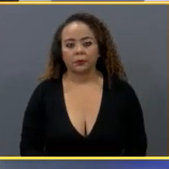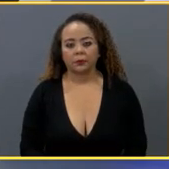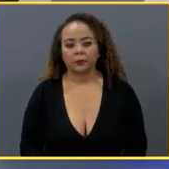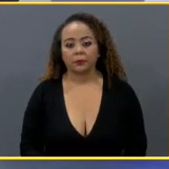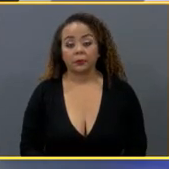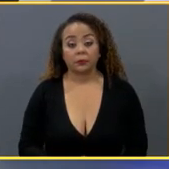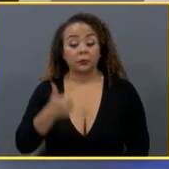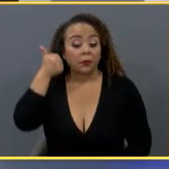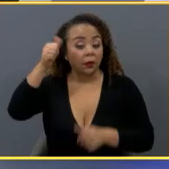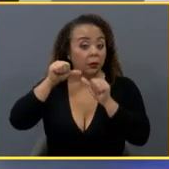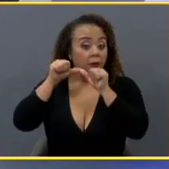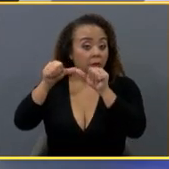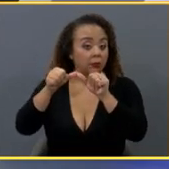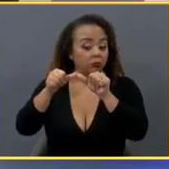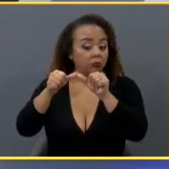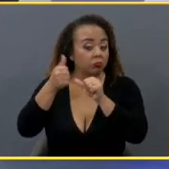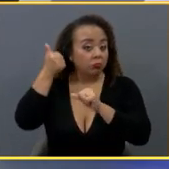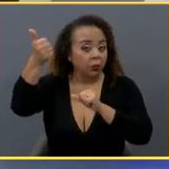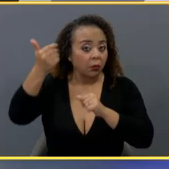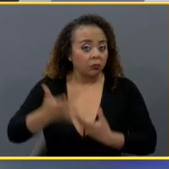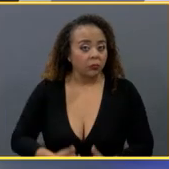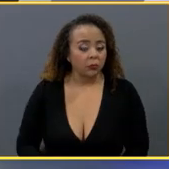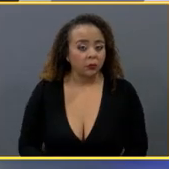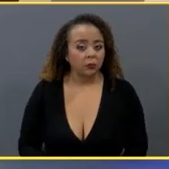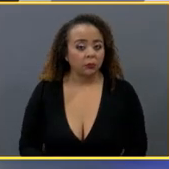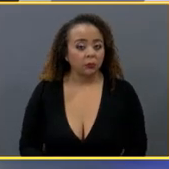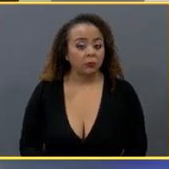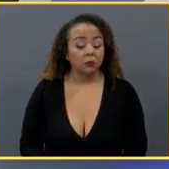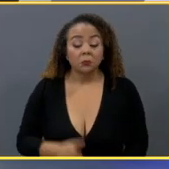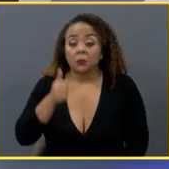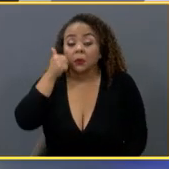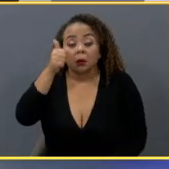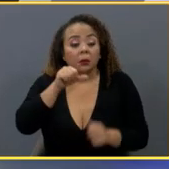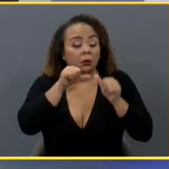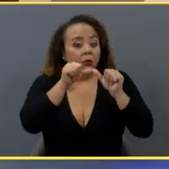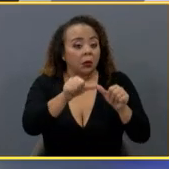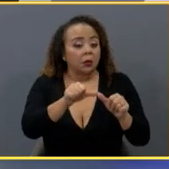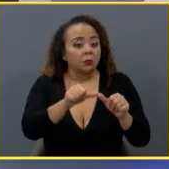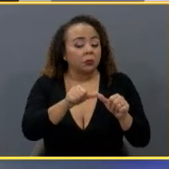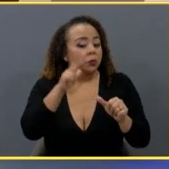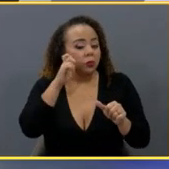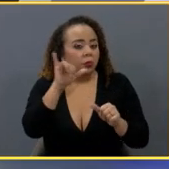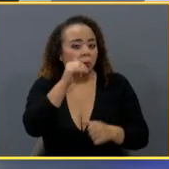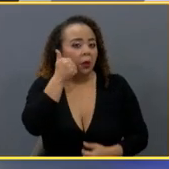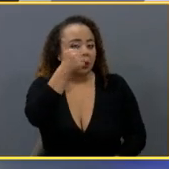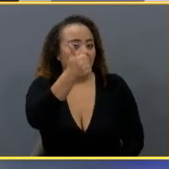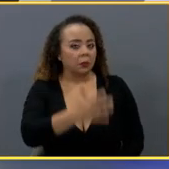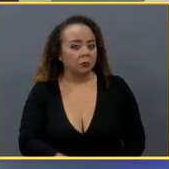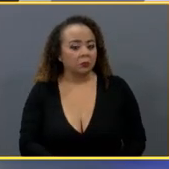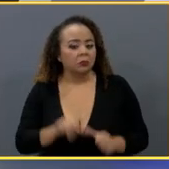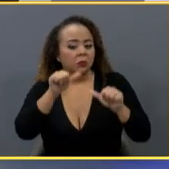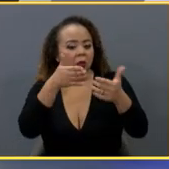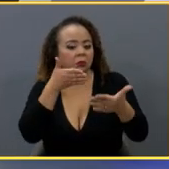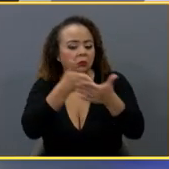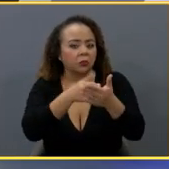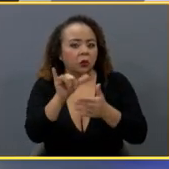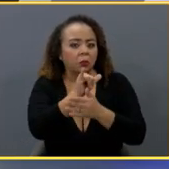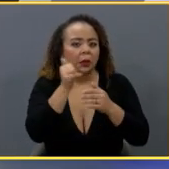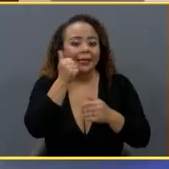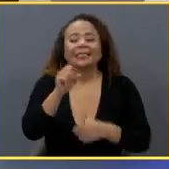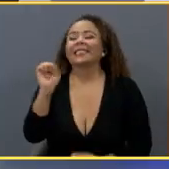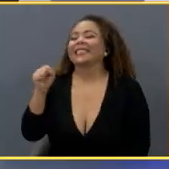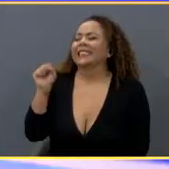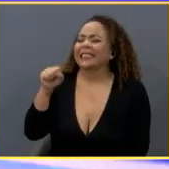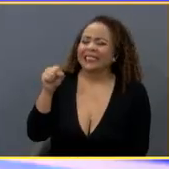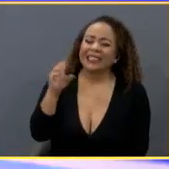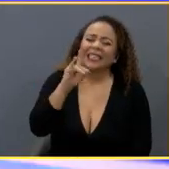La Liga va a seguir siendo la Liga. La sí. Liga va a seguir sonando como la Liga. Sí, sí, eso sí. Va a seguir repercutiendo como la Liga. Eso sí. Y ojo